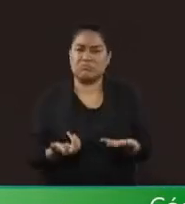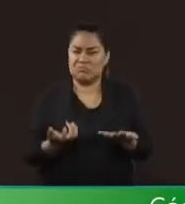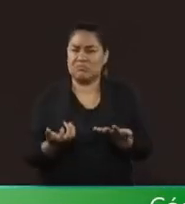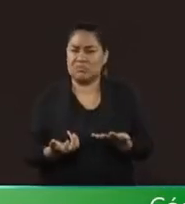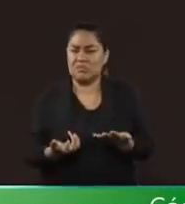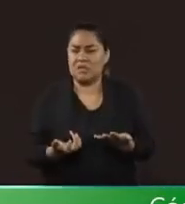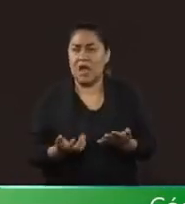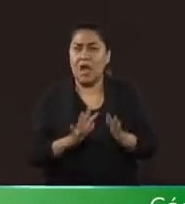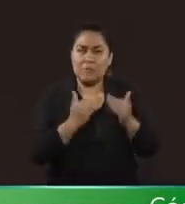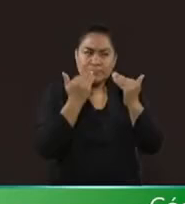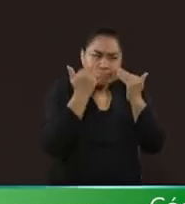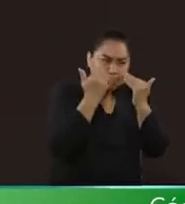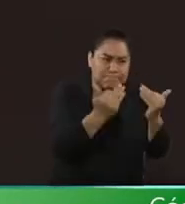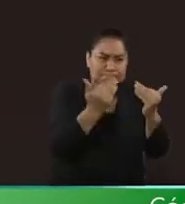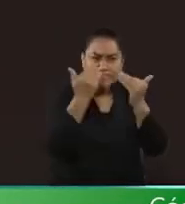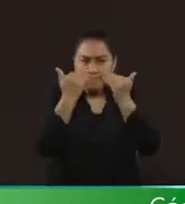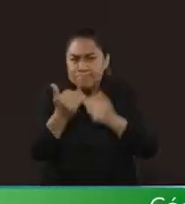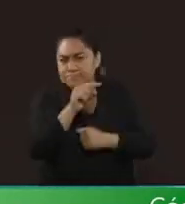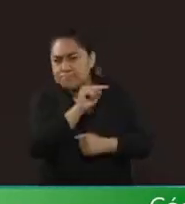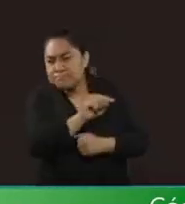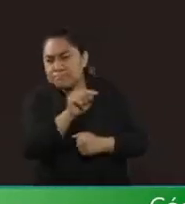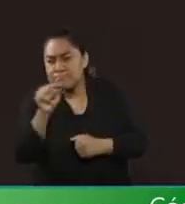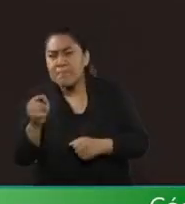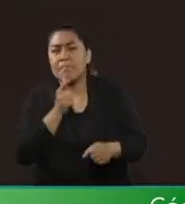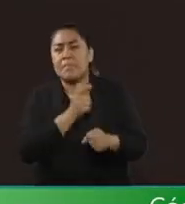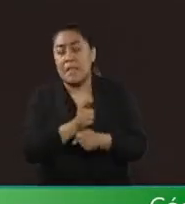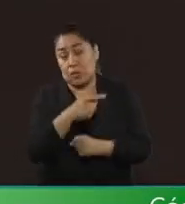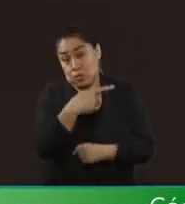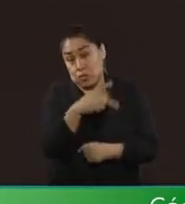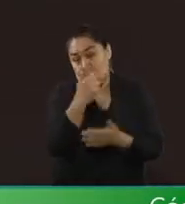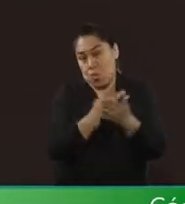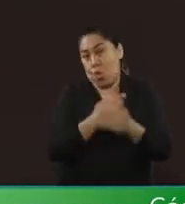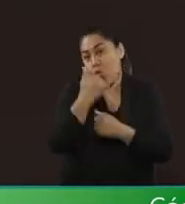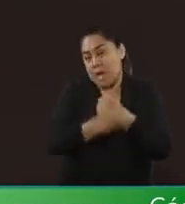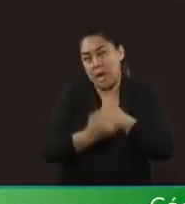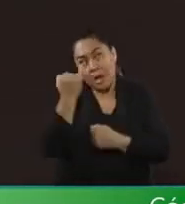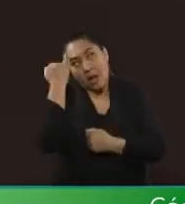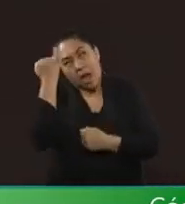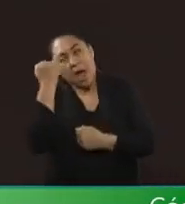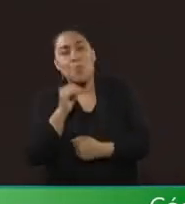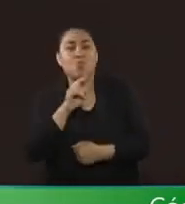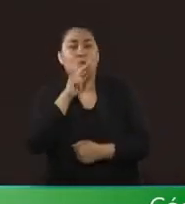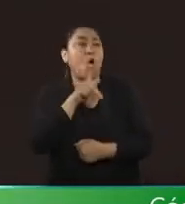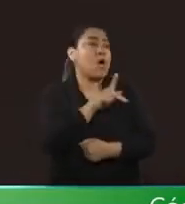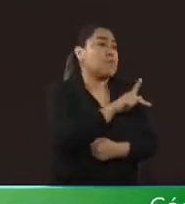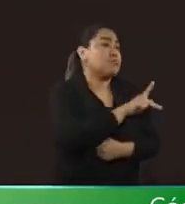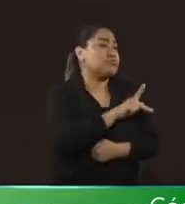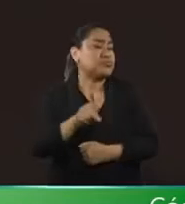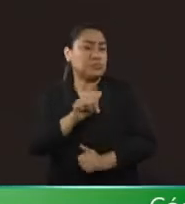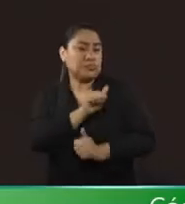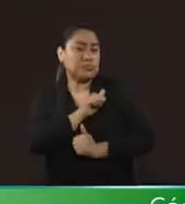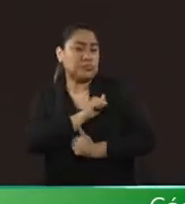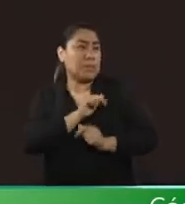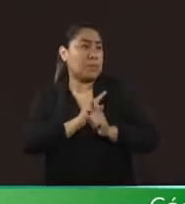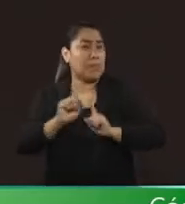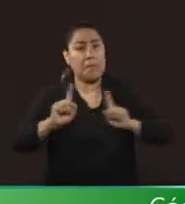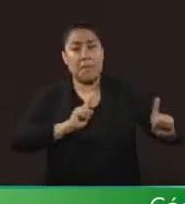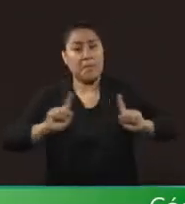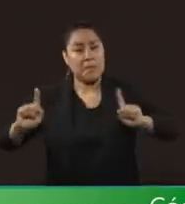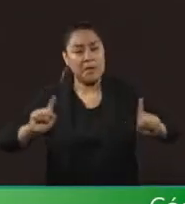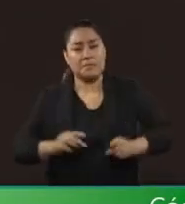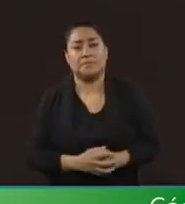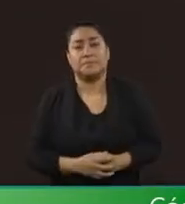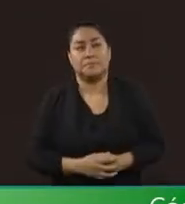las máscaras y retrata de cuerpo entero el proyecto militarista de este gobierno. Cuando estaban